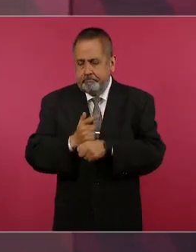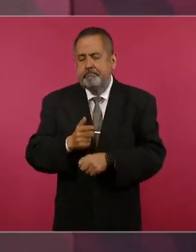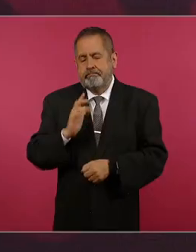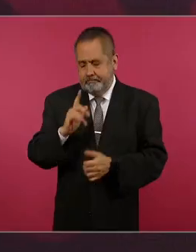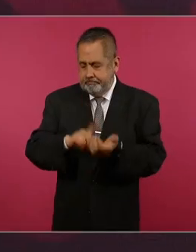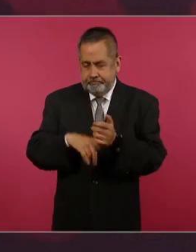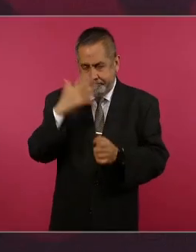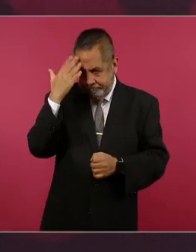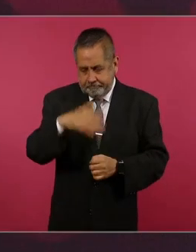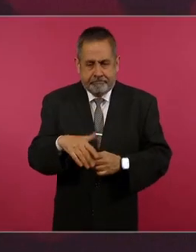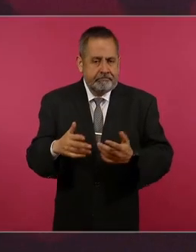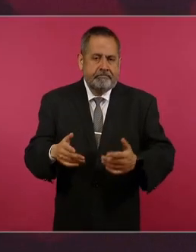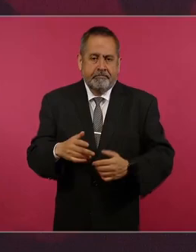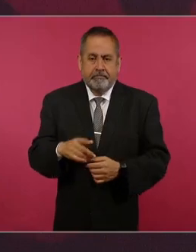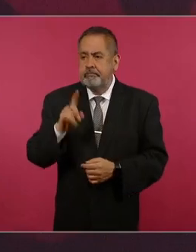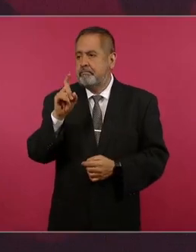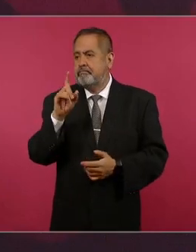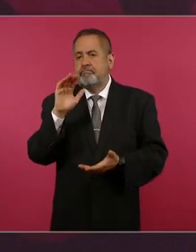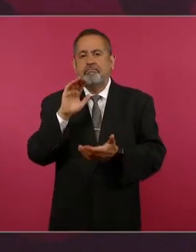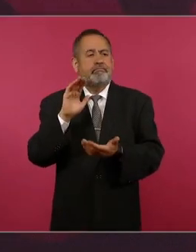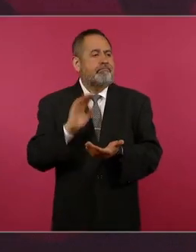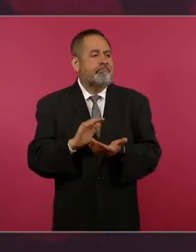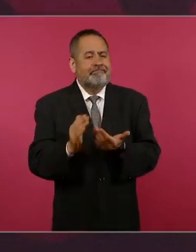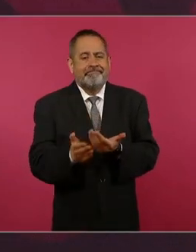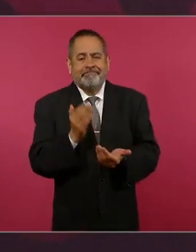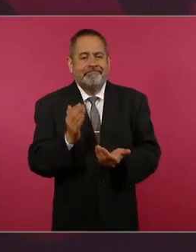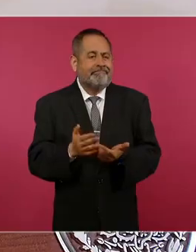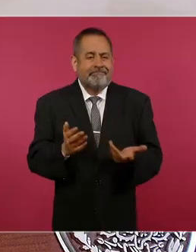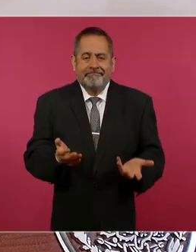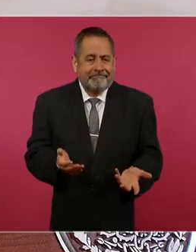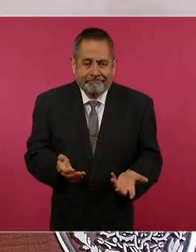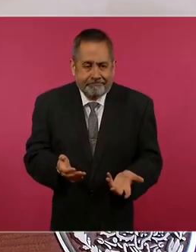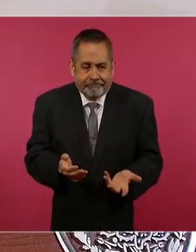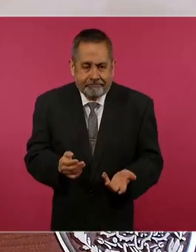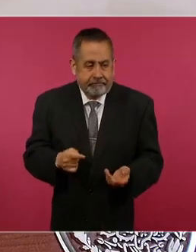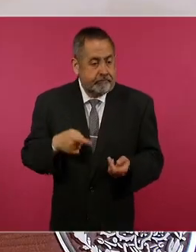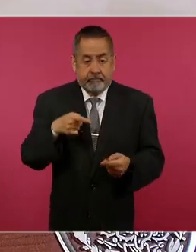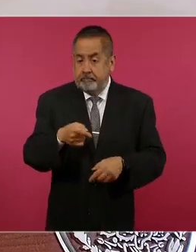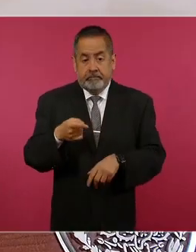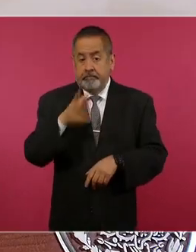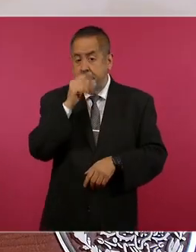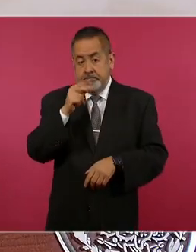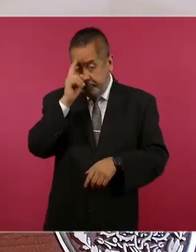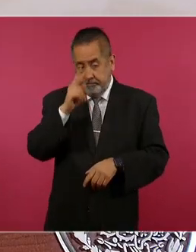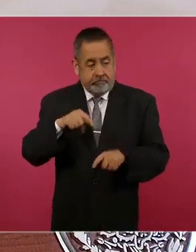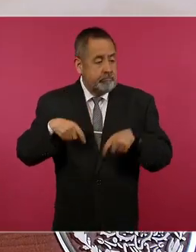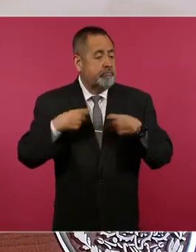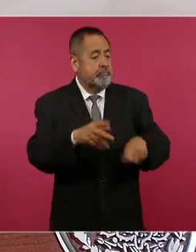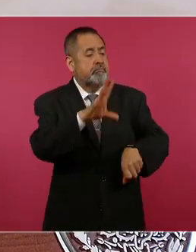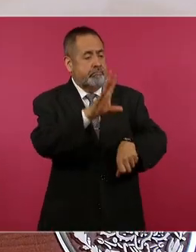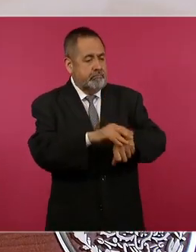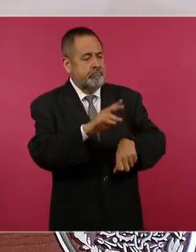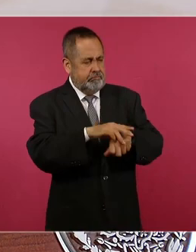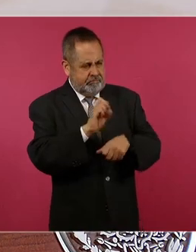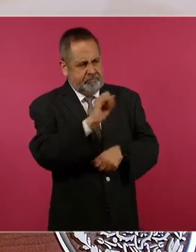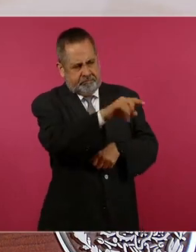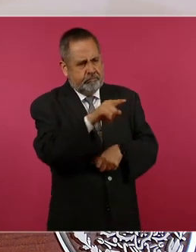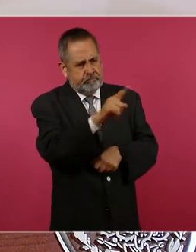donde no se pueden dar concesiones, otorgar concesiones